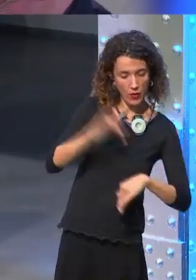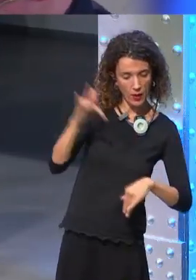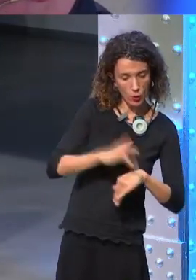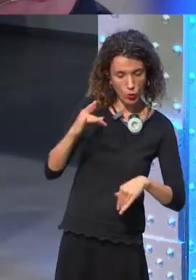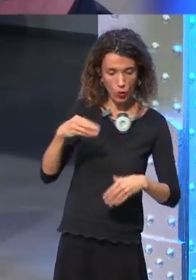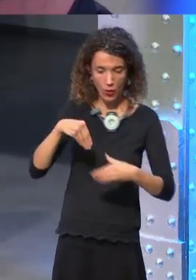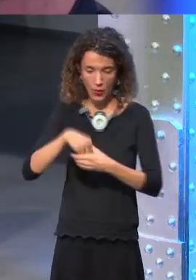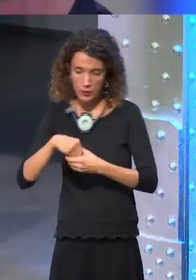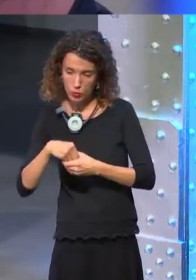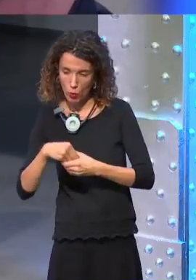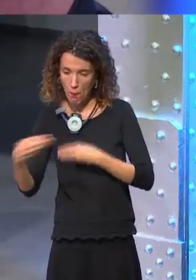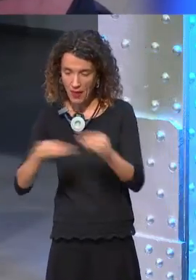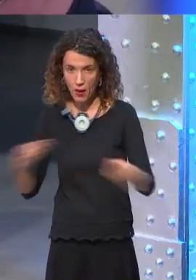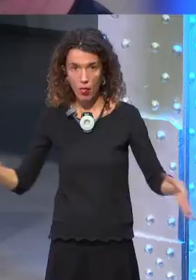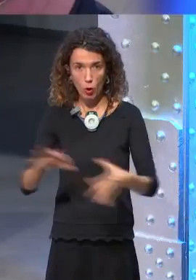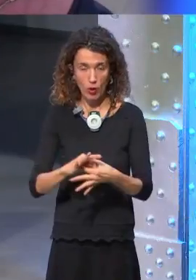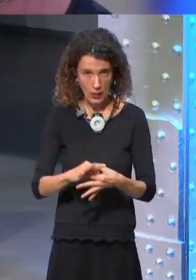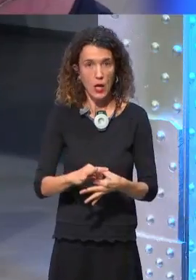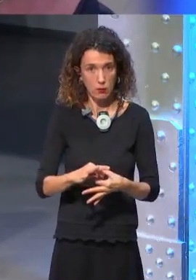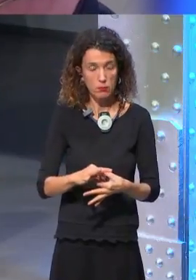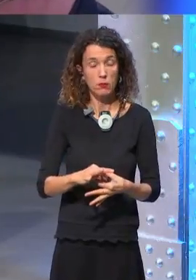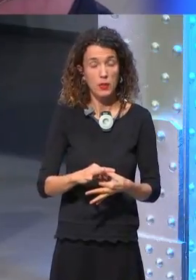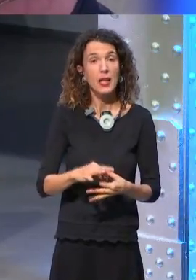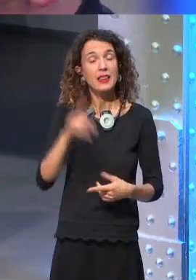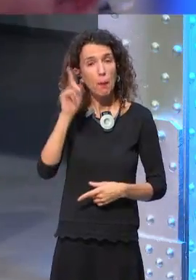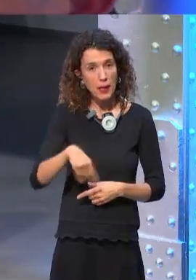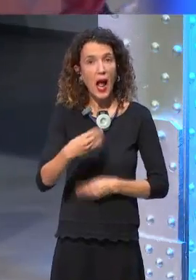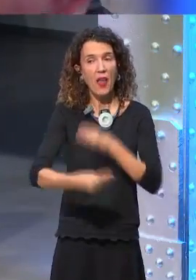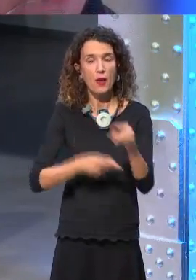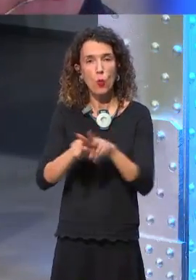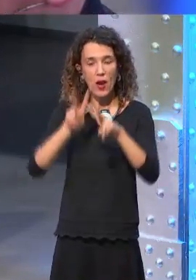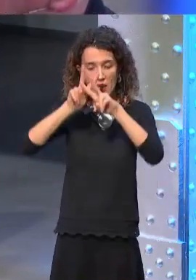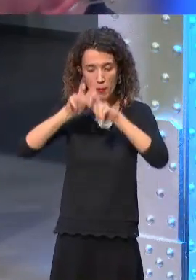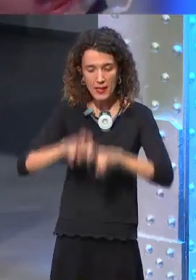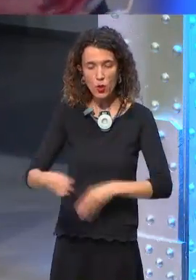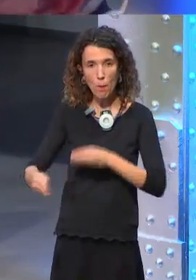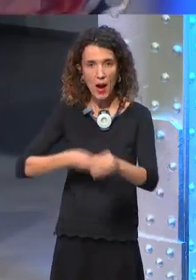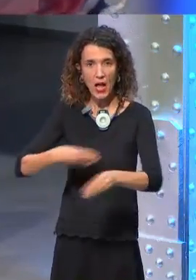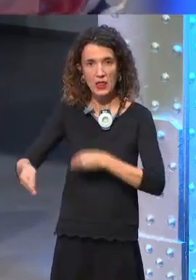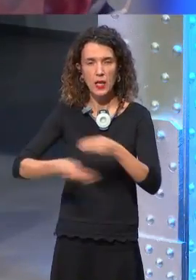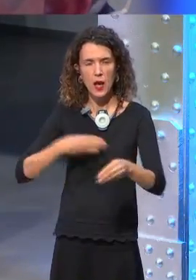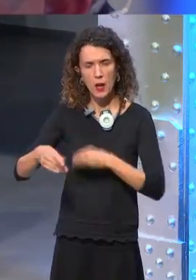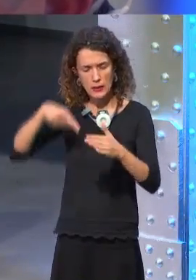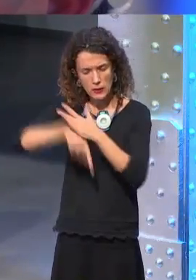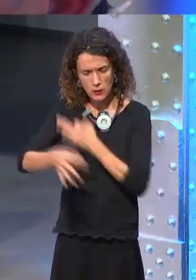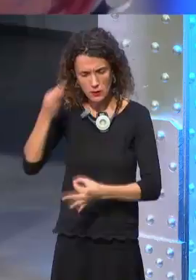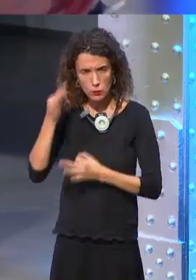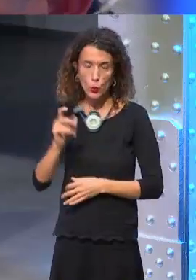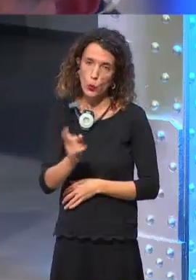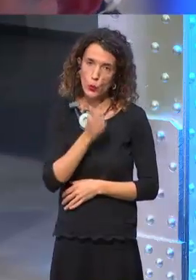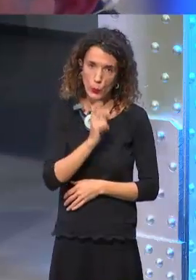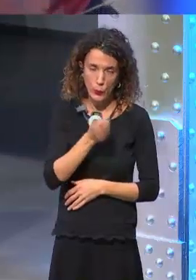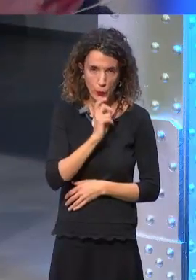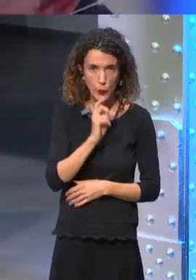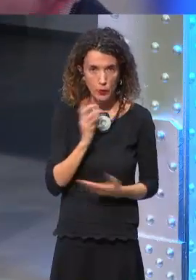digitales en arquitectura y al mismo tiempo hacer investigación sobre materiales profunda, eso es muy difícil.